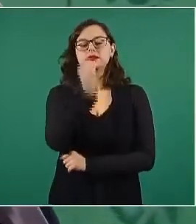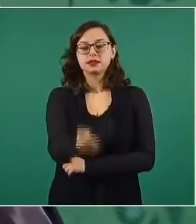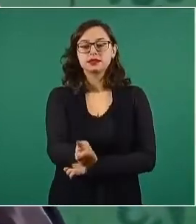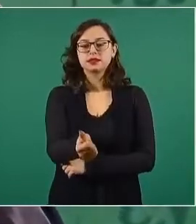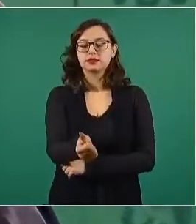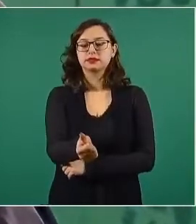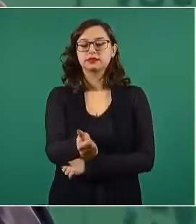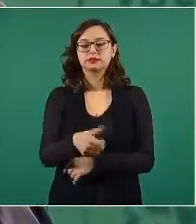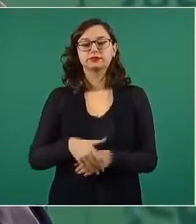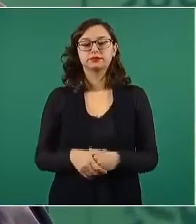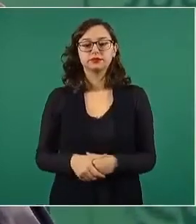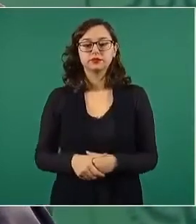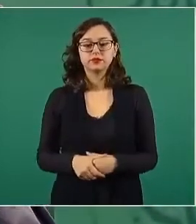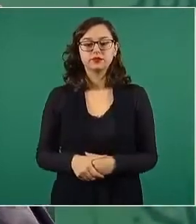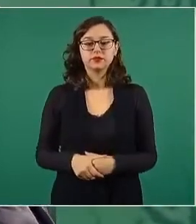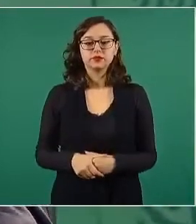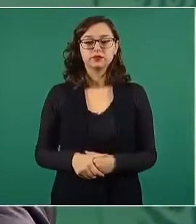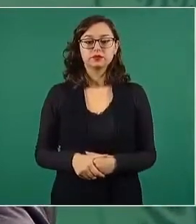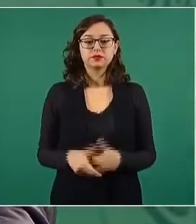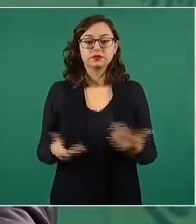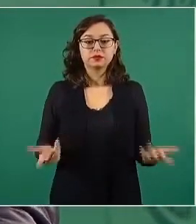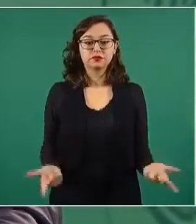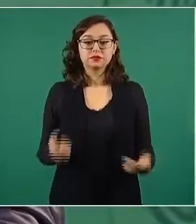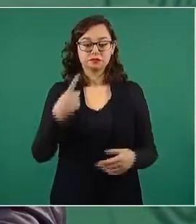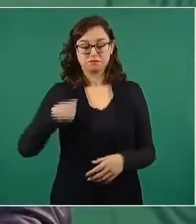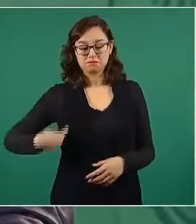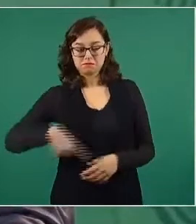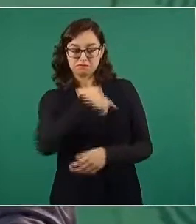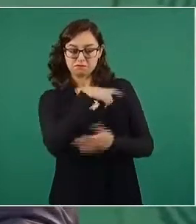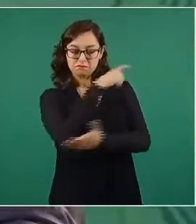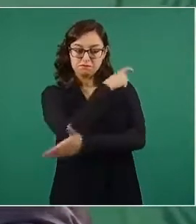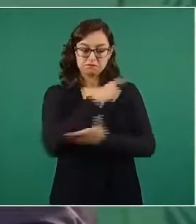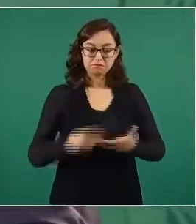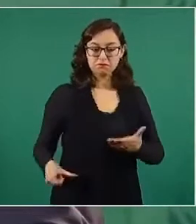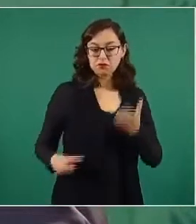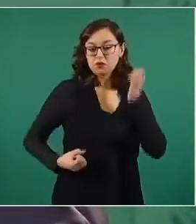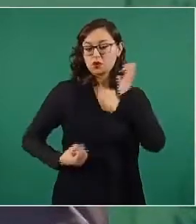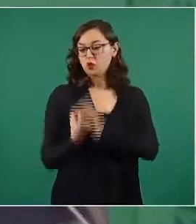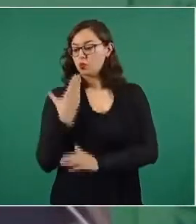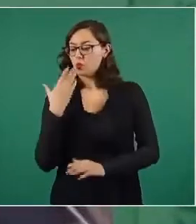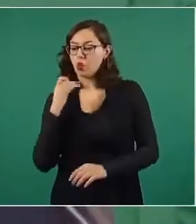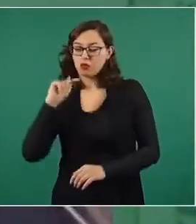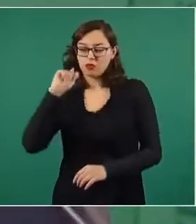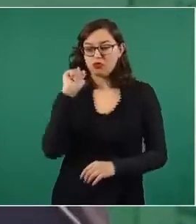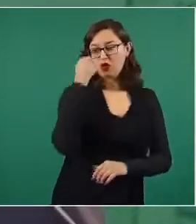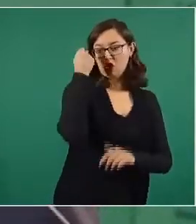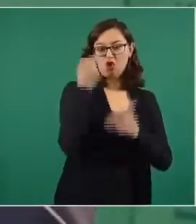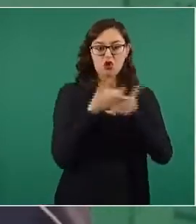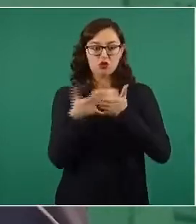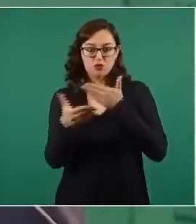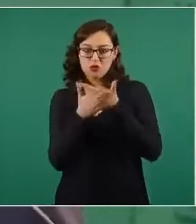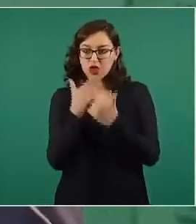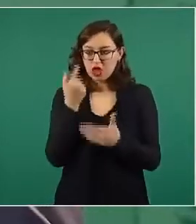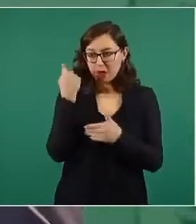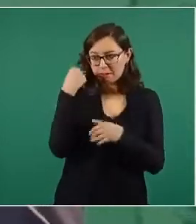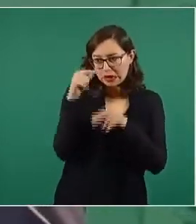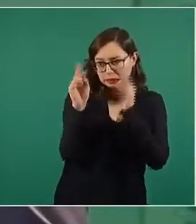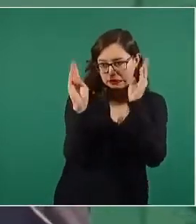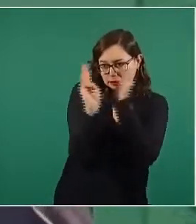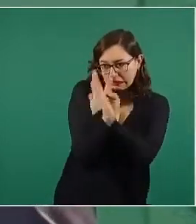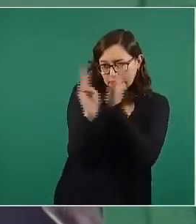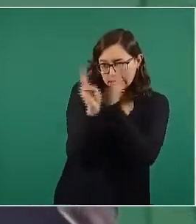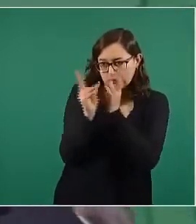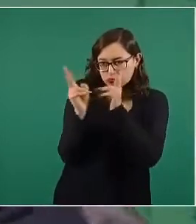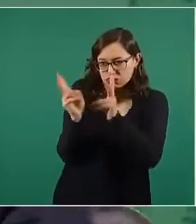Nada de estar comprando equipos para estar espiando, para estar escuchando a